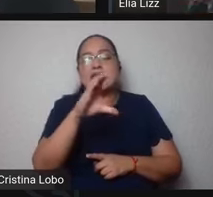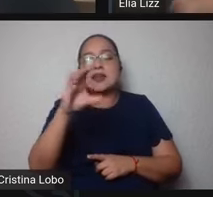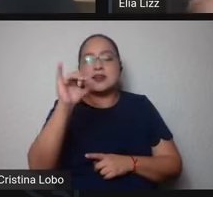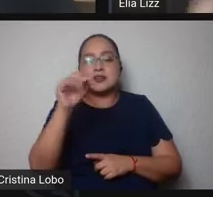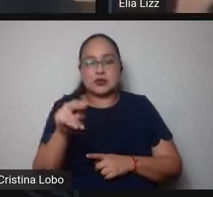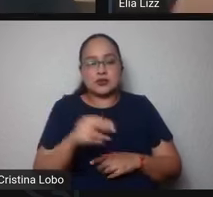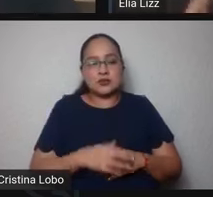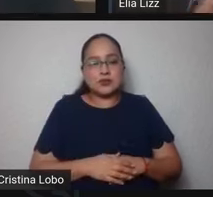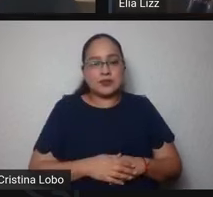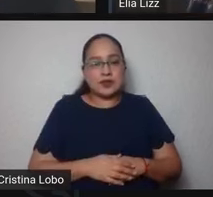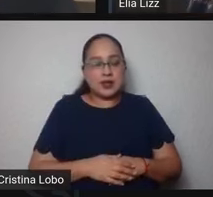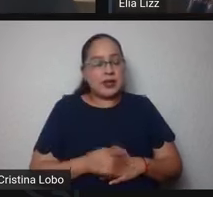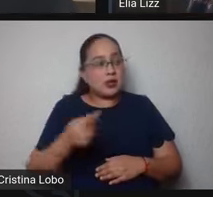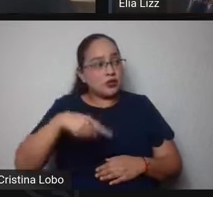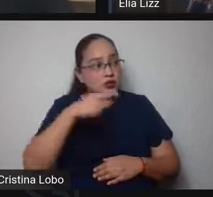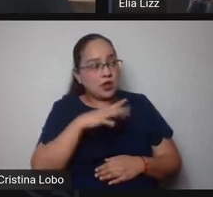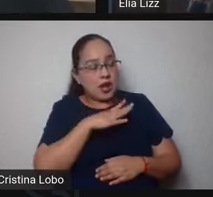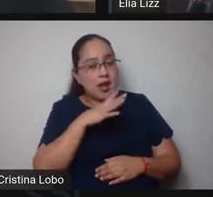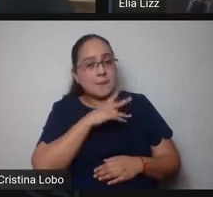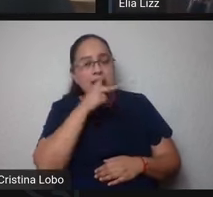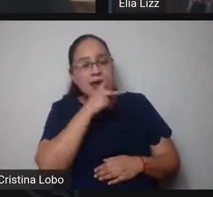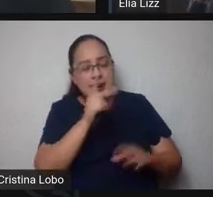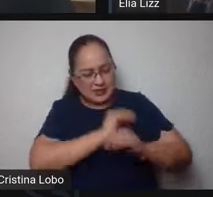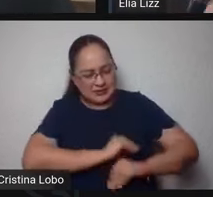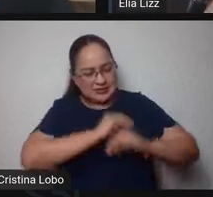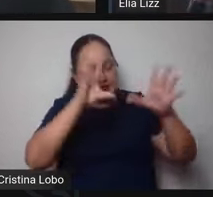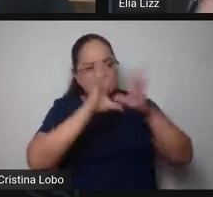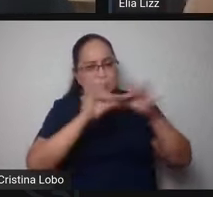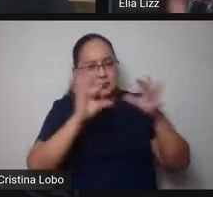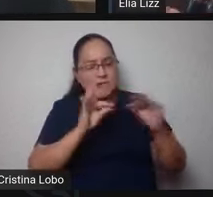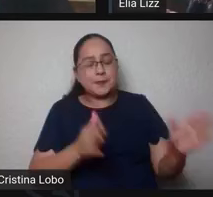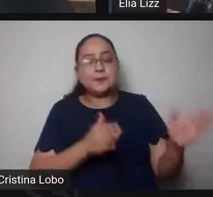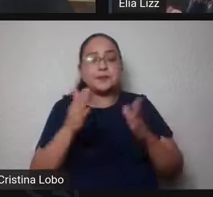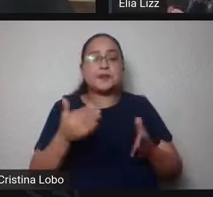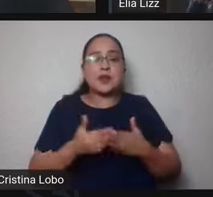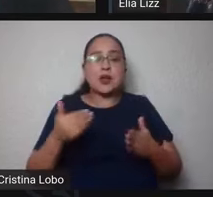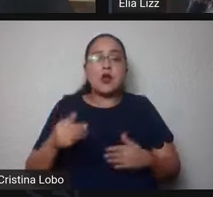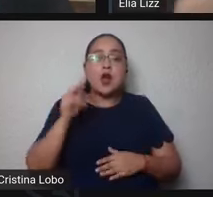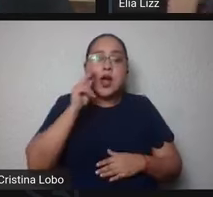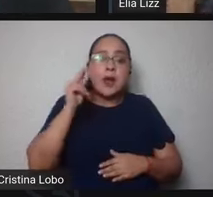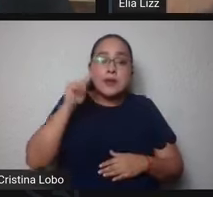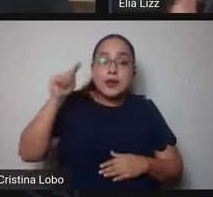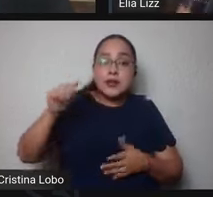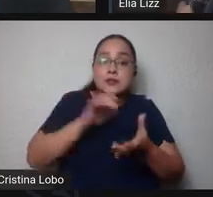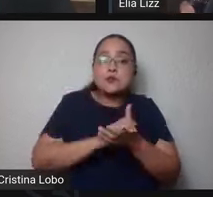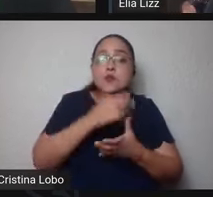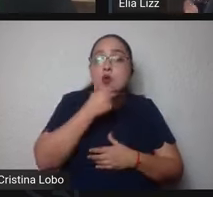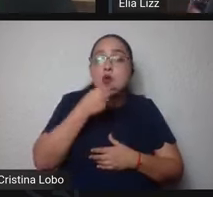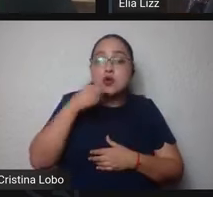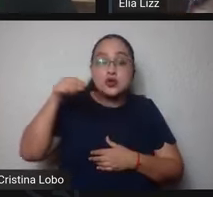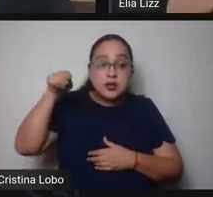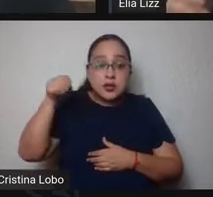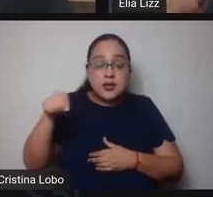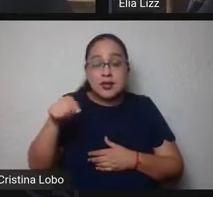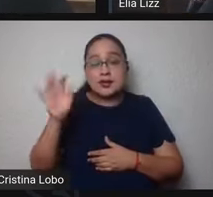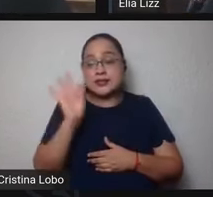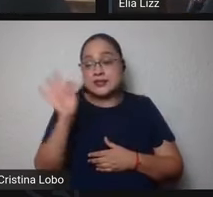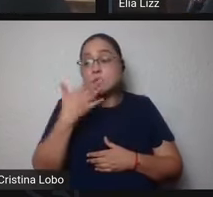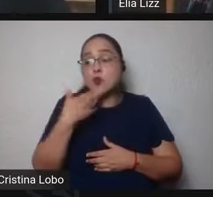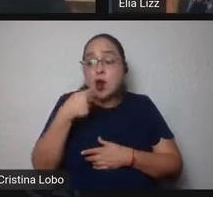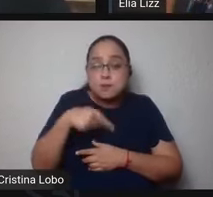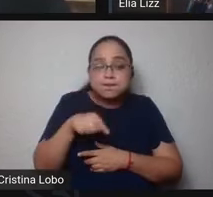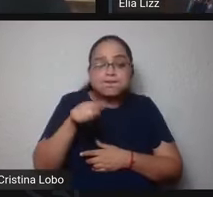estas palabras, podemos hablar con mayor claridad. Pero el punto es, habría que ver la disposición. Si ya no tiene esa erección, primero